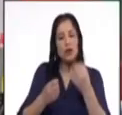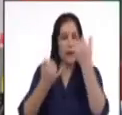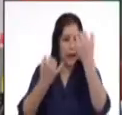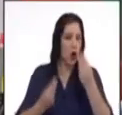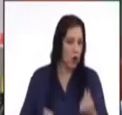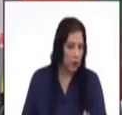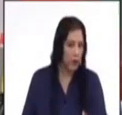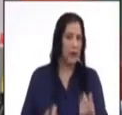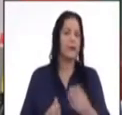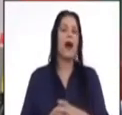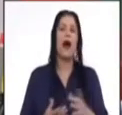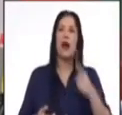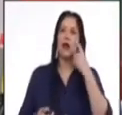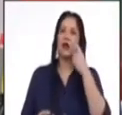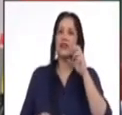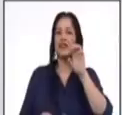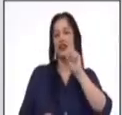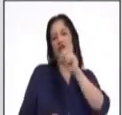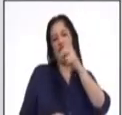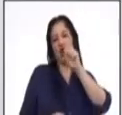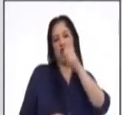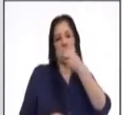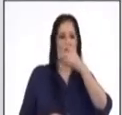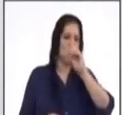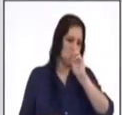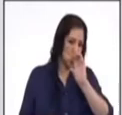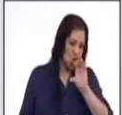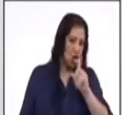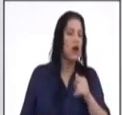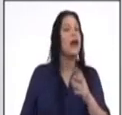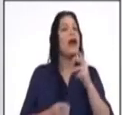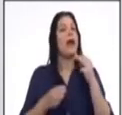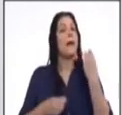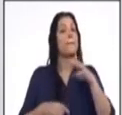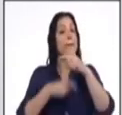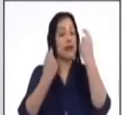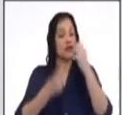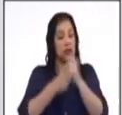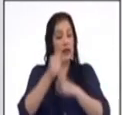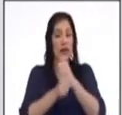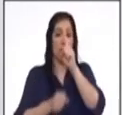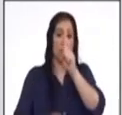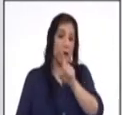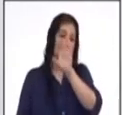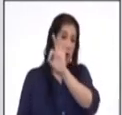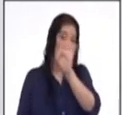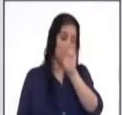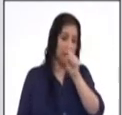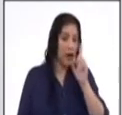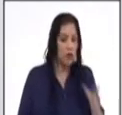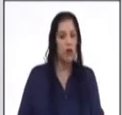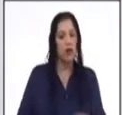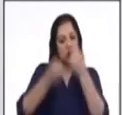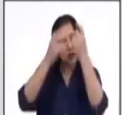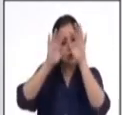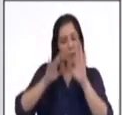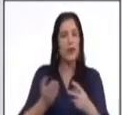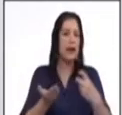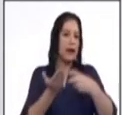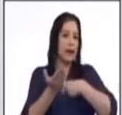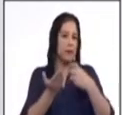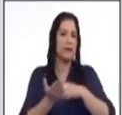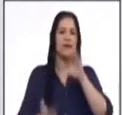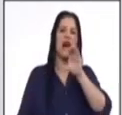económica, El conocido shock. En marzo de 1991, en informes de la revista